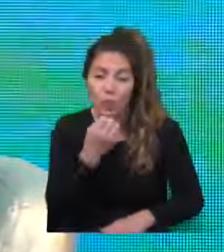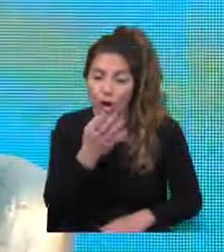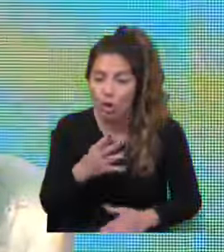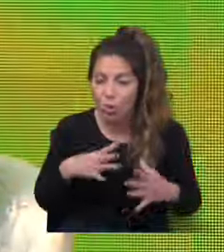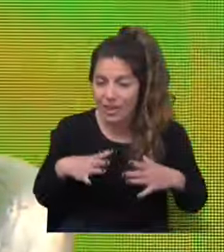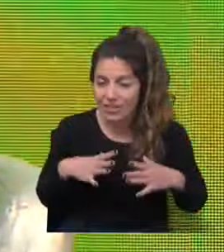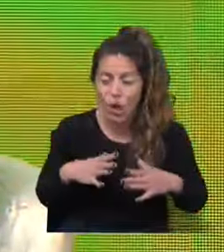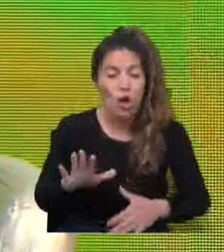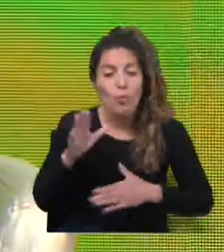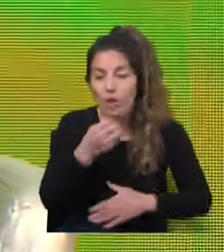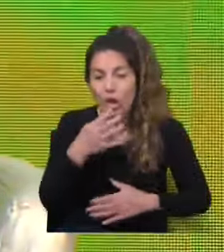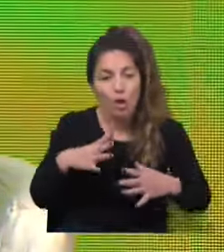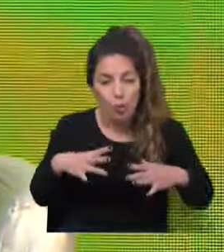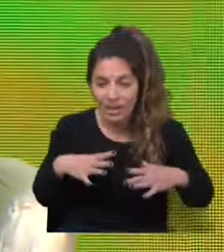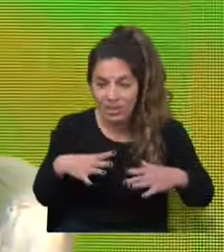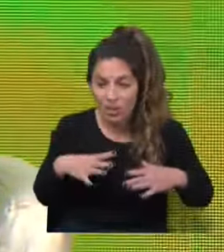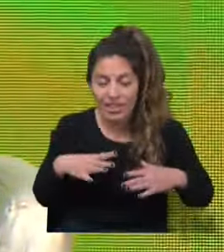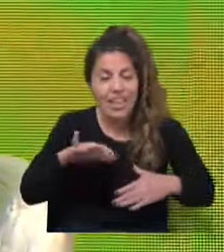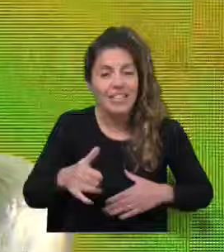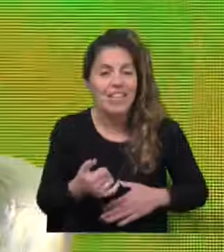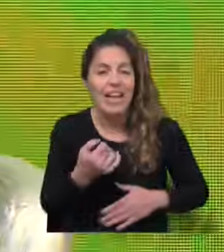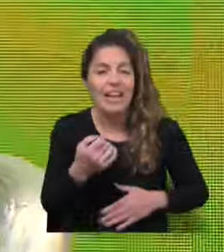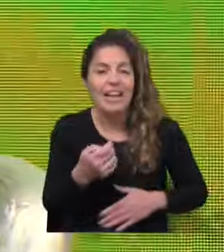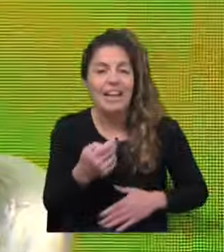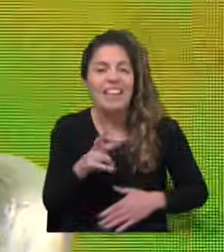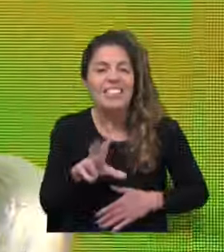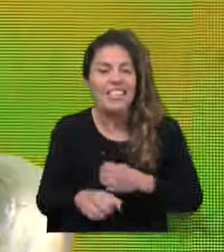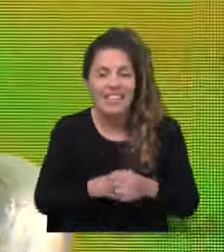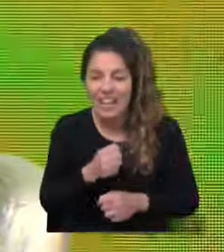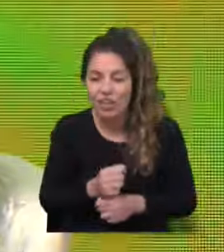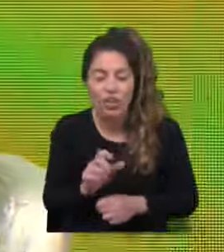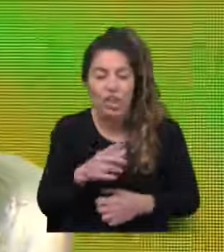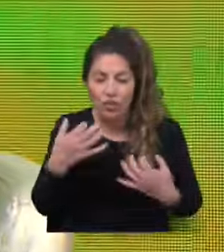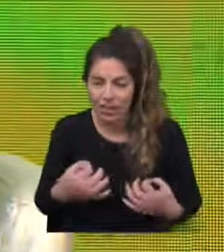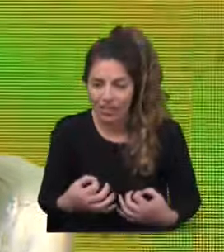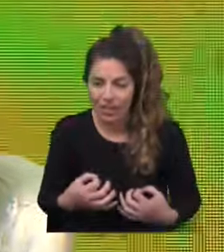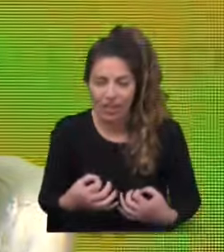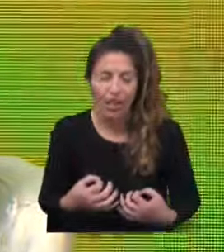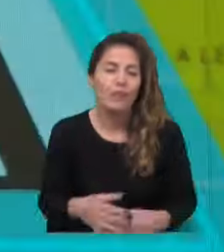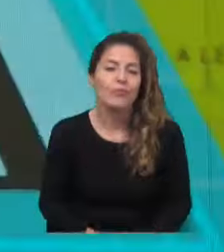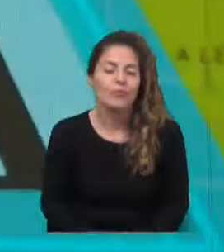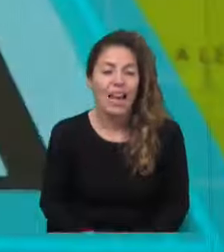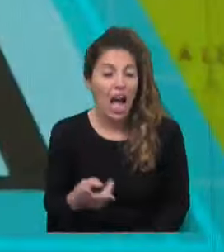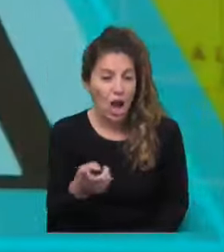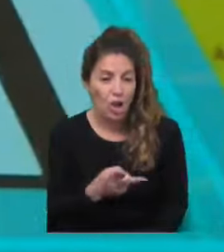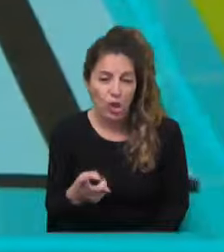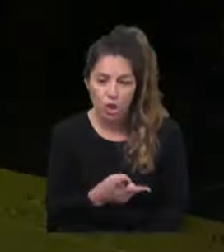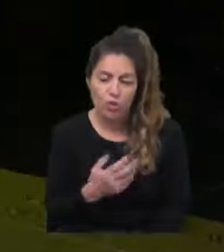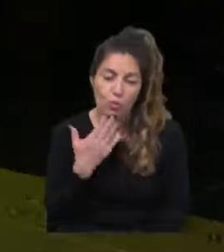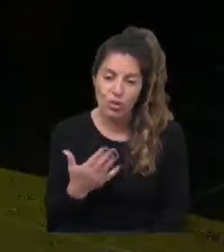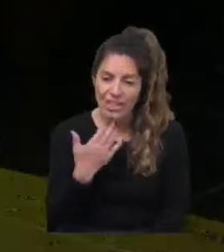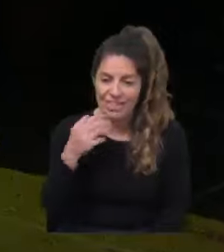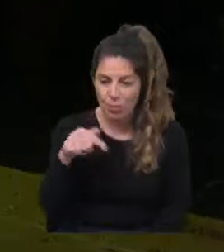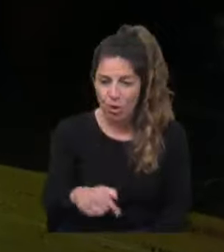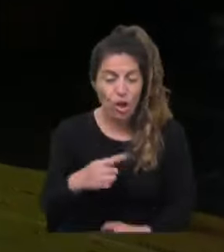Nos prometieron mejores jubilaciones y ya pasaron casi 30 años y no fue verdad. Alessandra Rodríguez, Sergio Bedrosian, gracias por hoy.